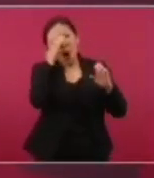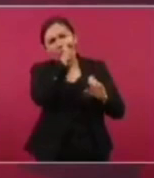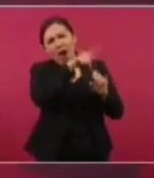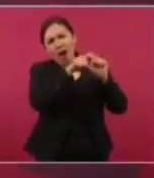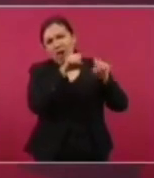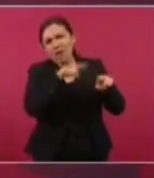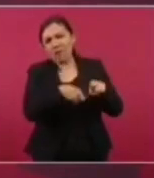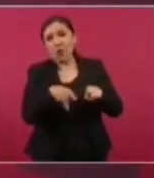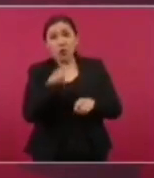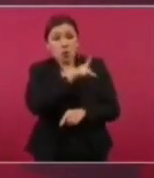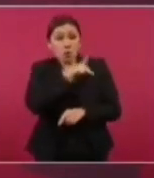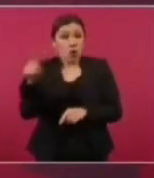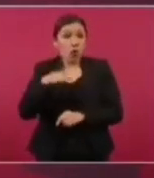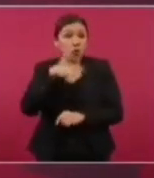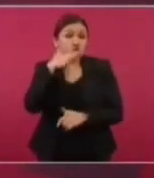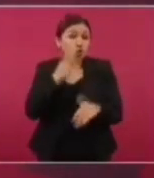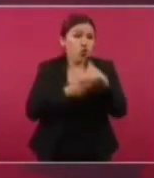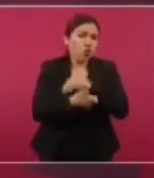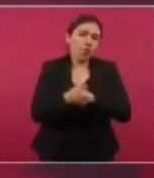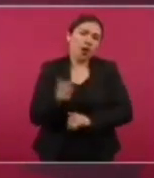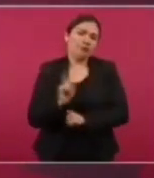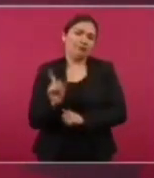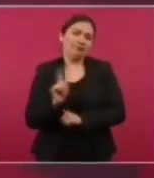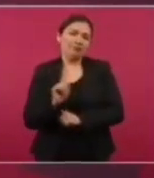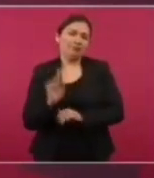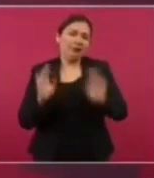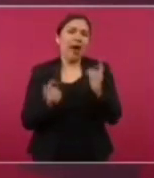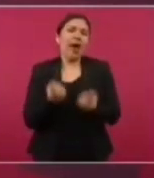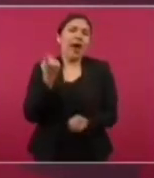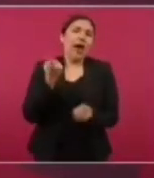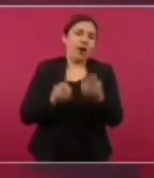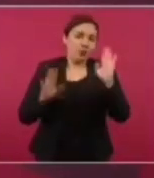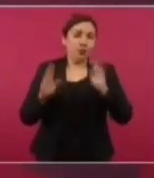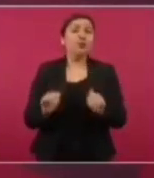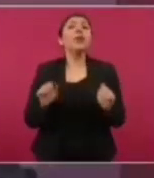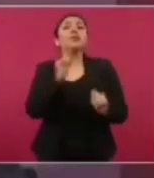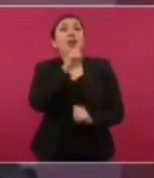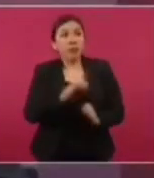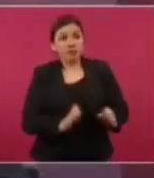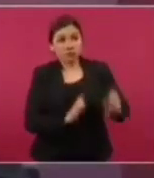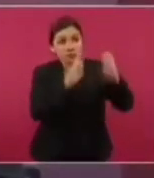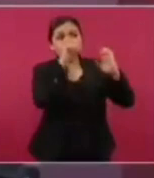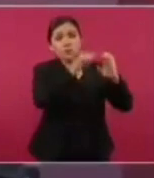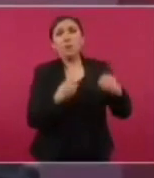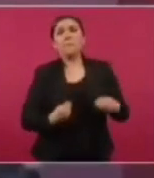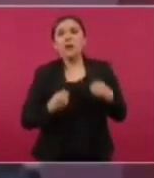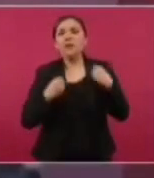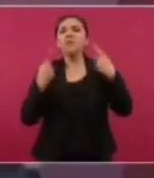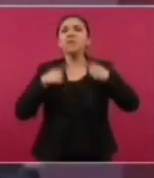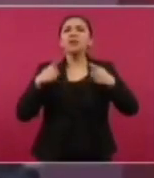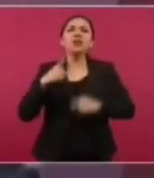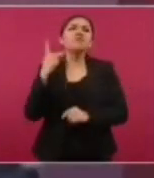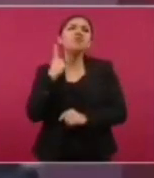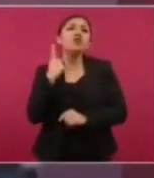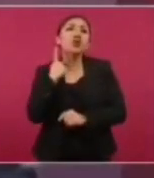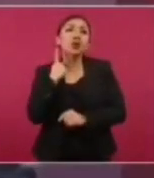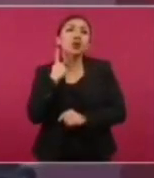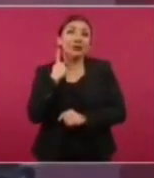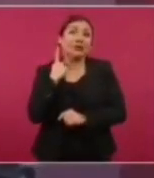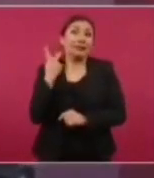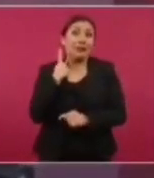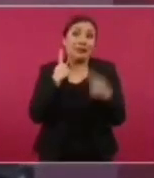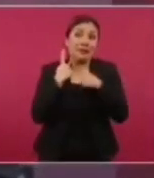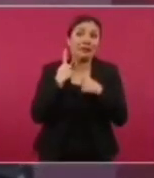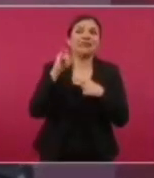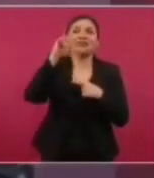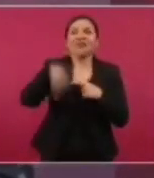no todos corruptos, y políticos, eso sí, casi todos corruptos,